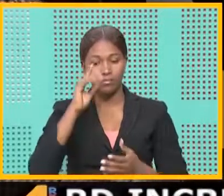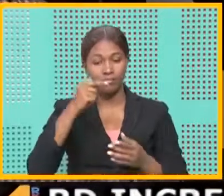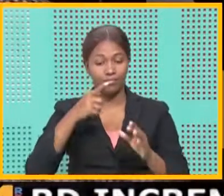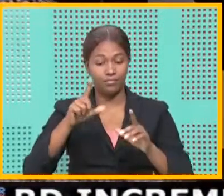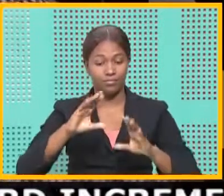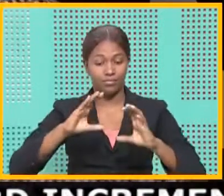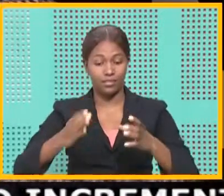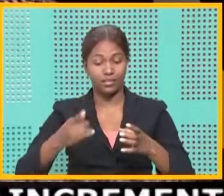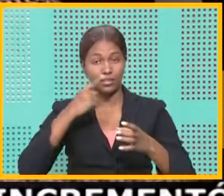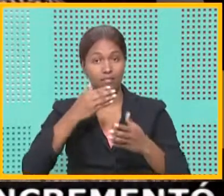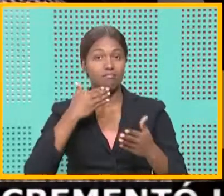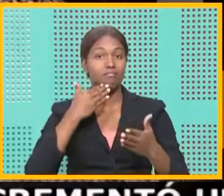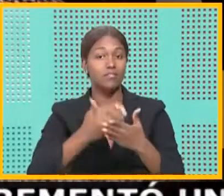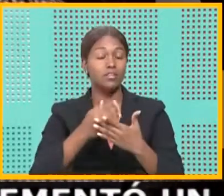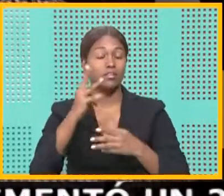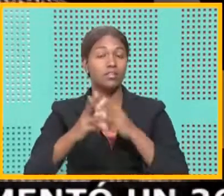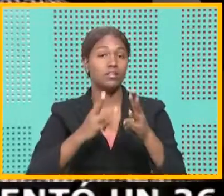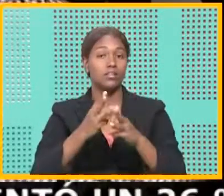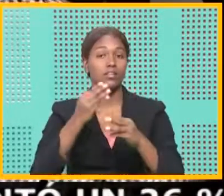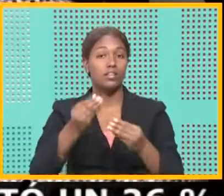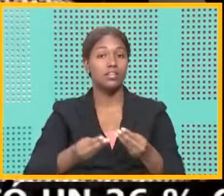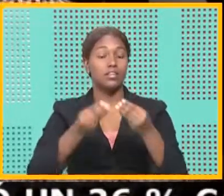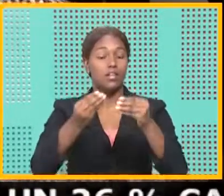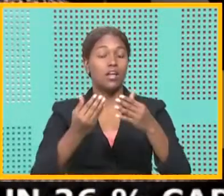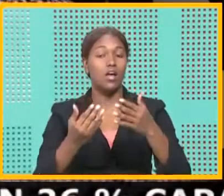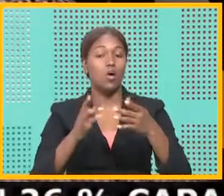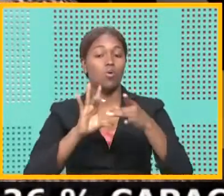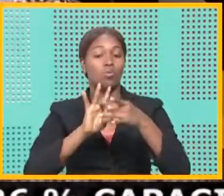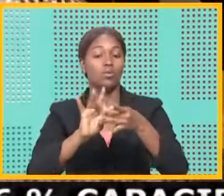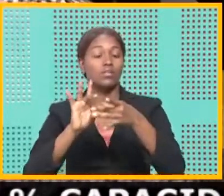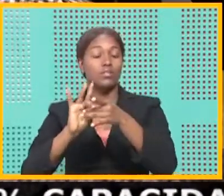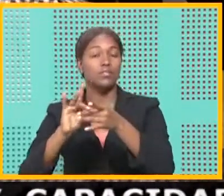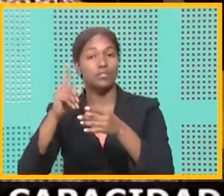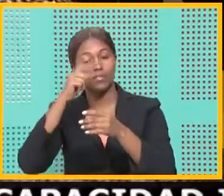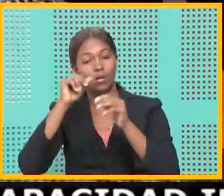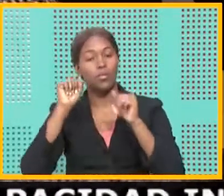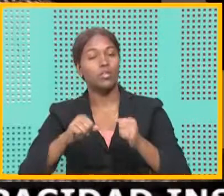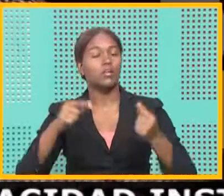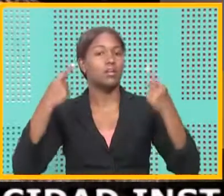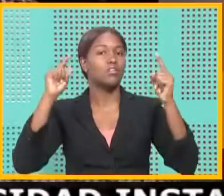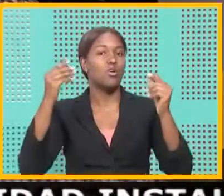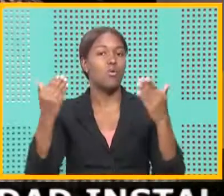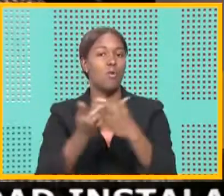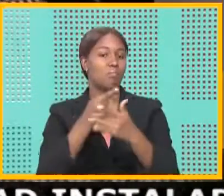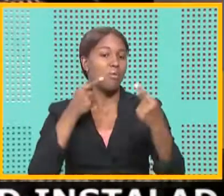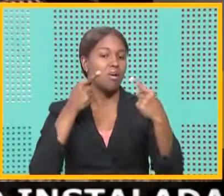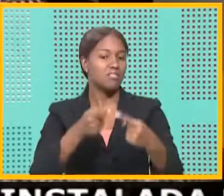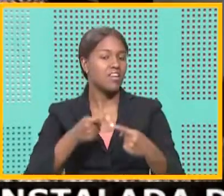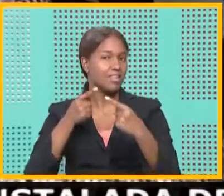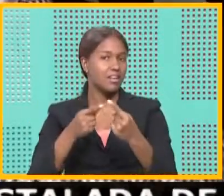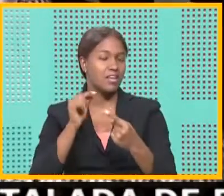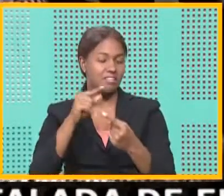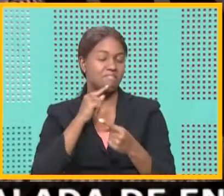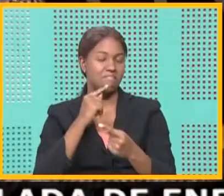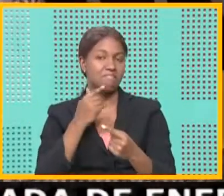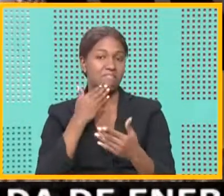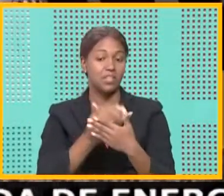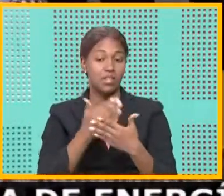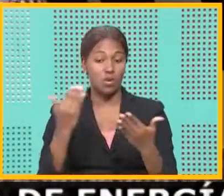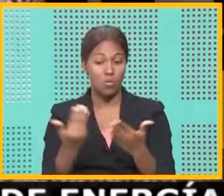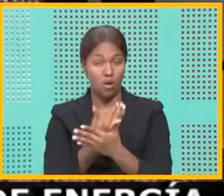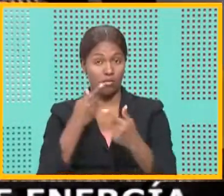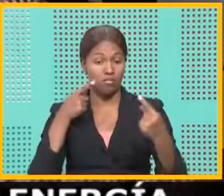mundial, eso crea el puente para poder cumplir nuevos desafíos, eso es la realidad, nuevos